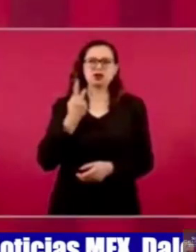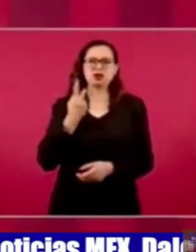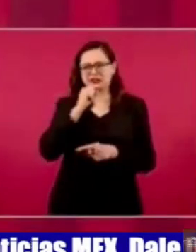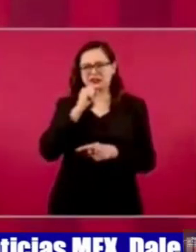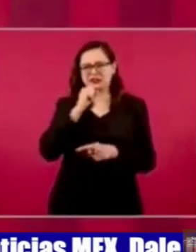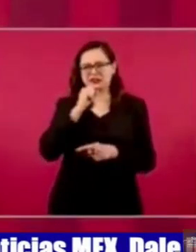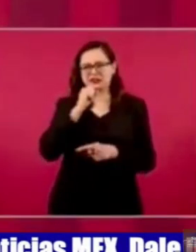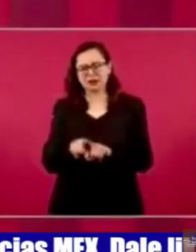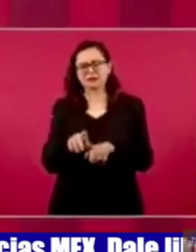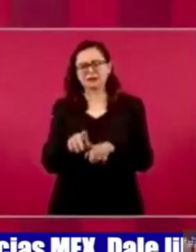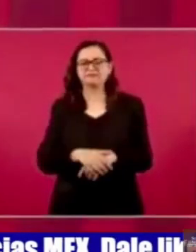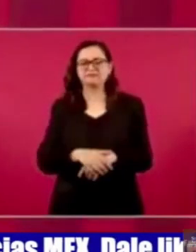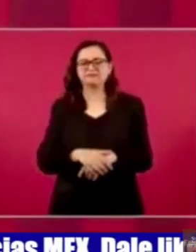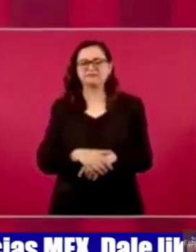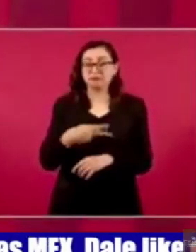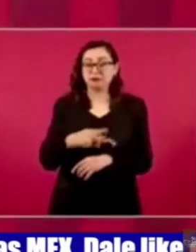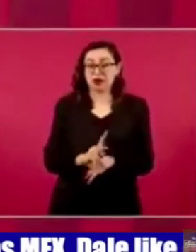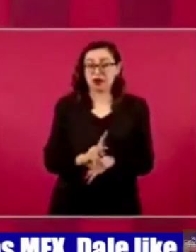terreno democrático no.